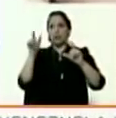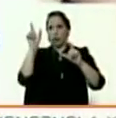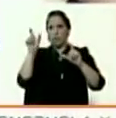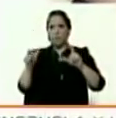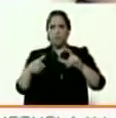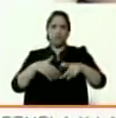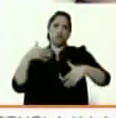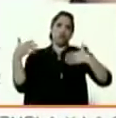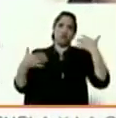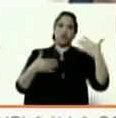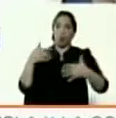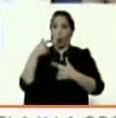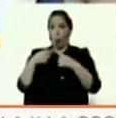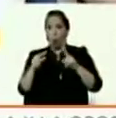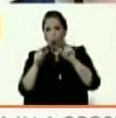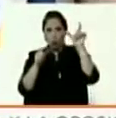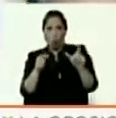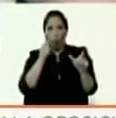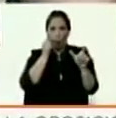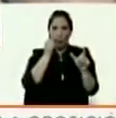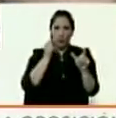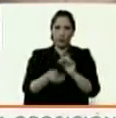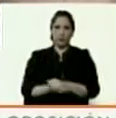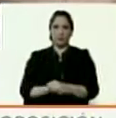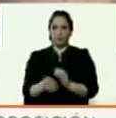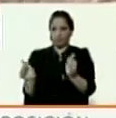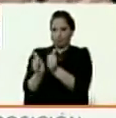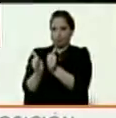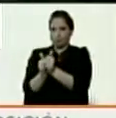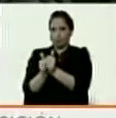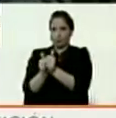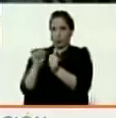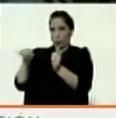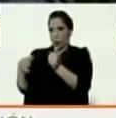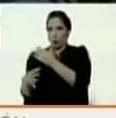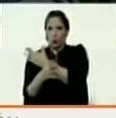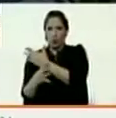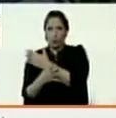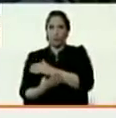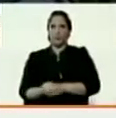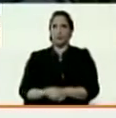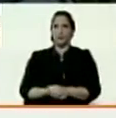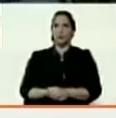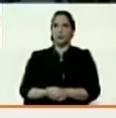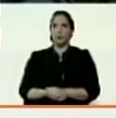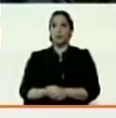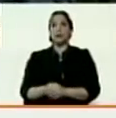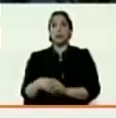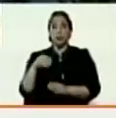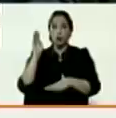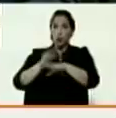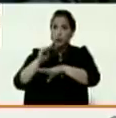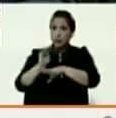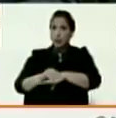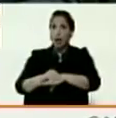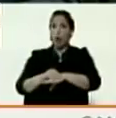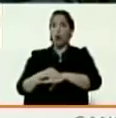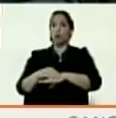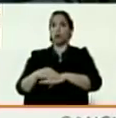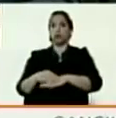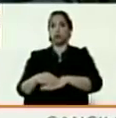descarada alias El Brother, que está sindicado en este momento por los delitos de homicidio, de secuestro,